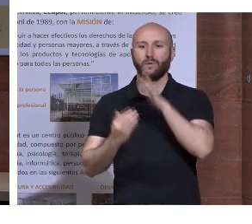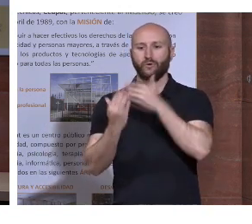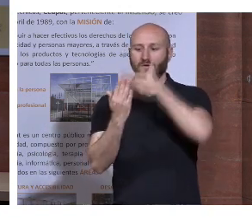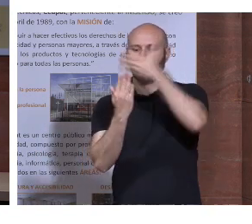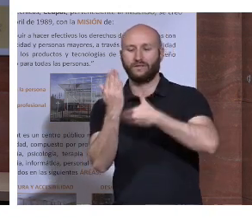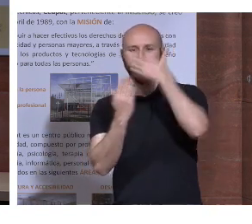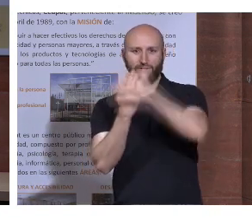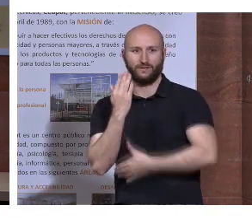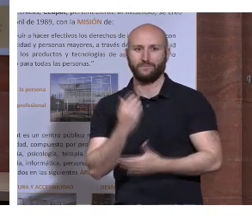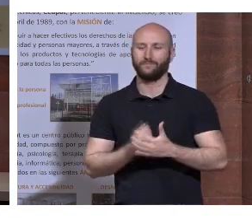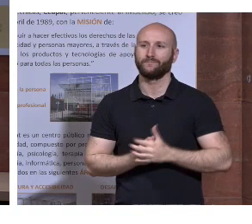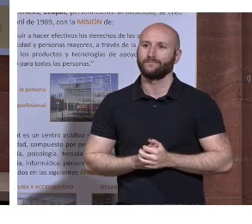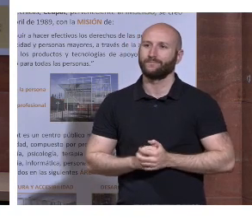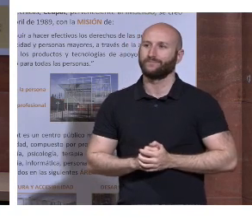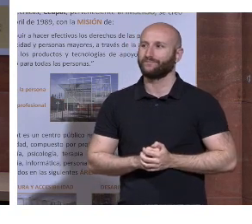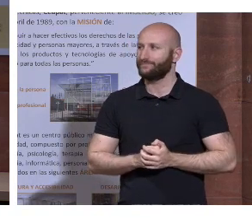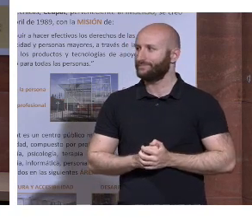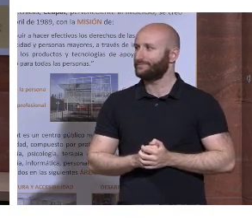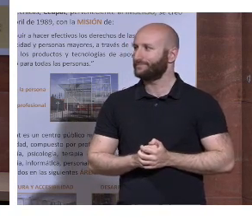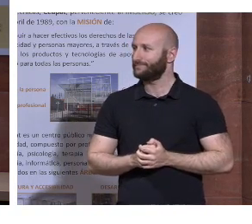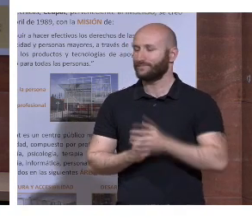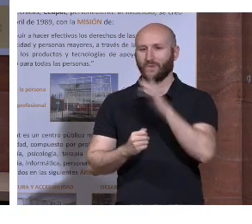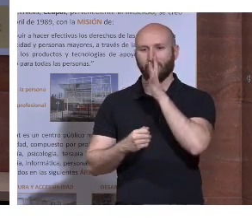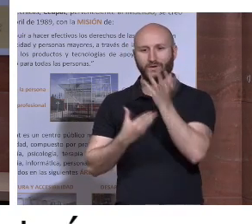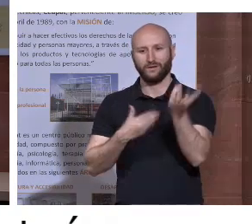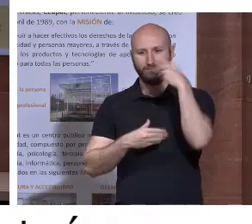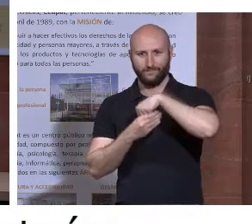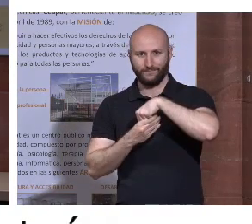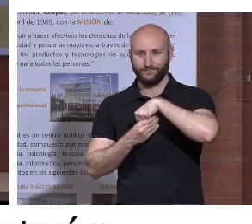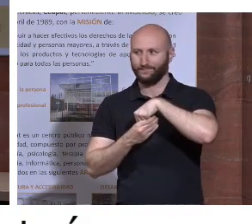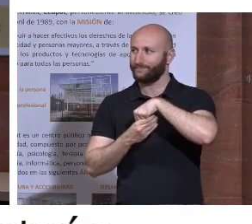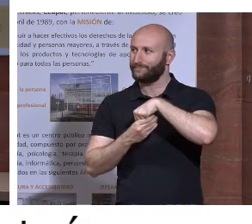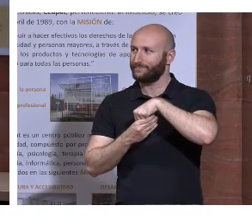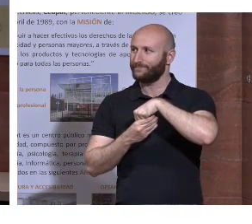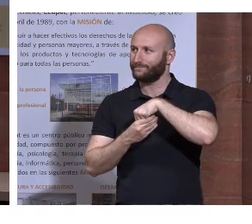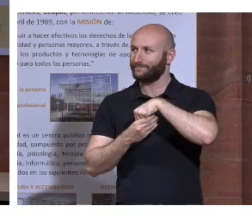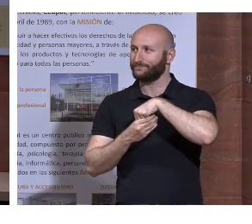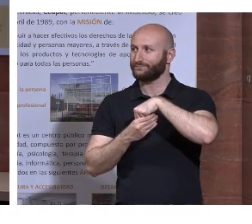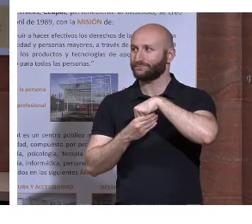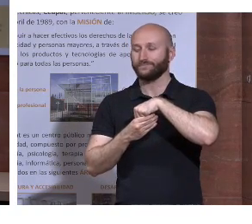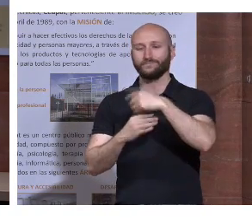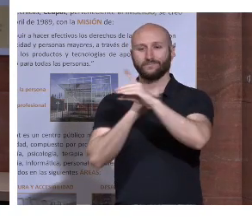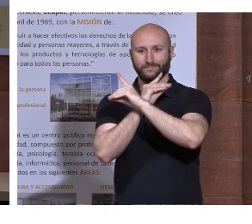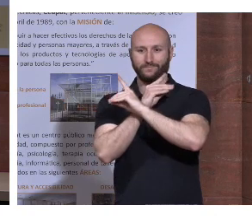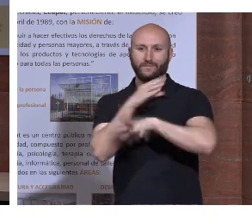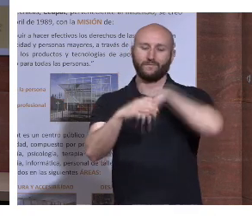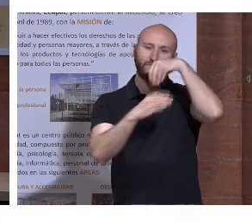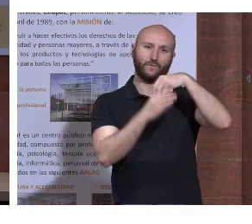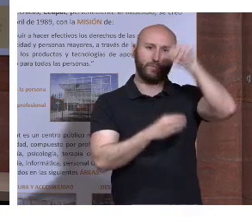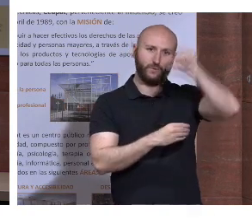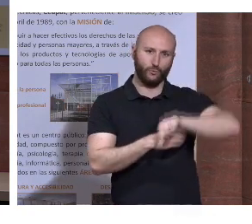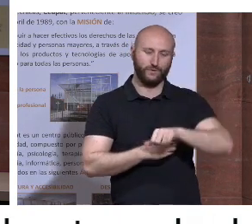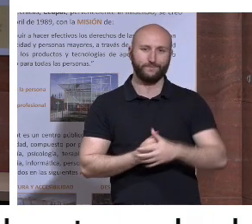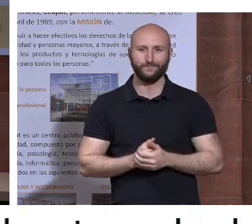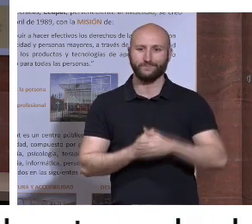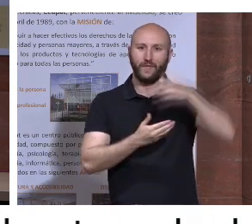delante. Y ahora vamos a meter la DVD dentro de la película. En la